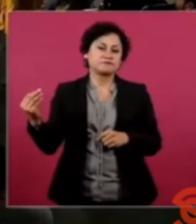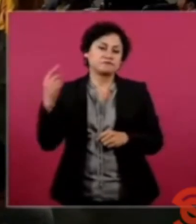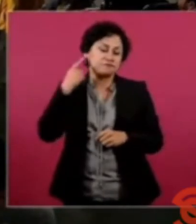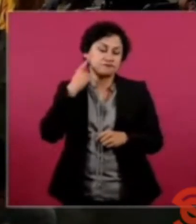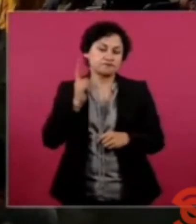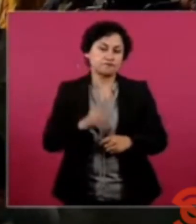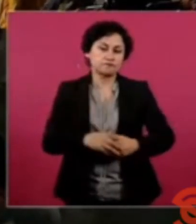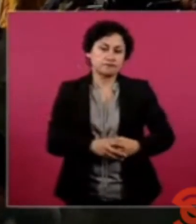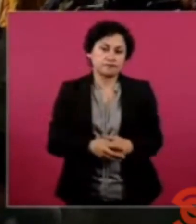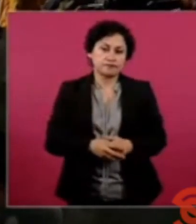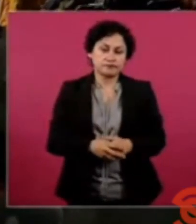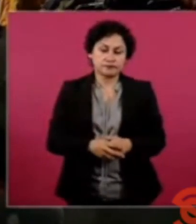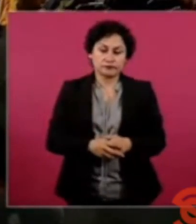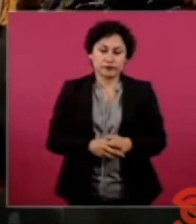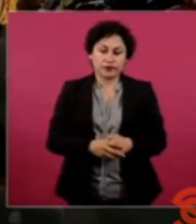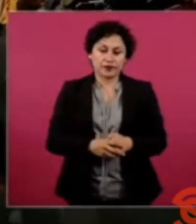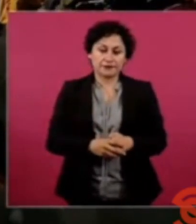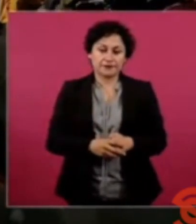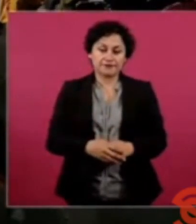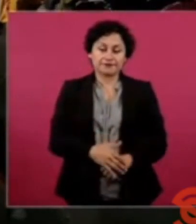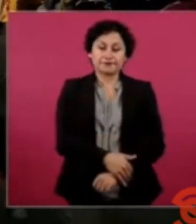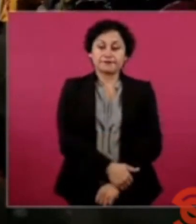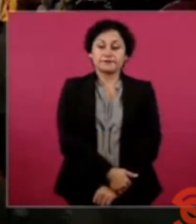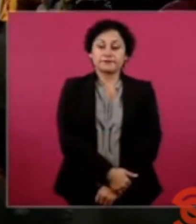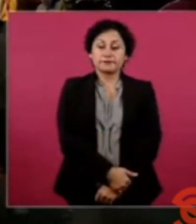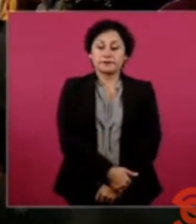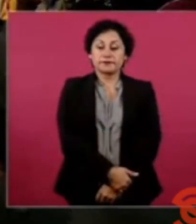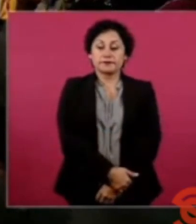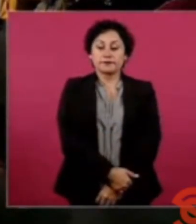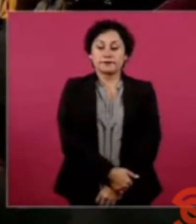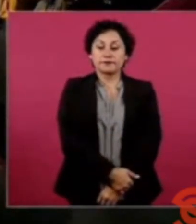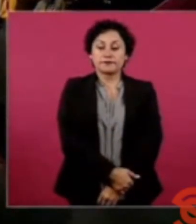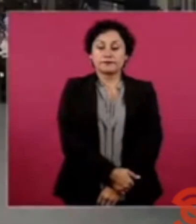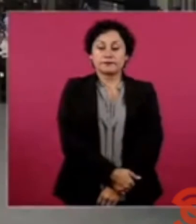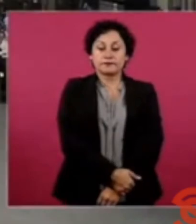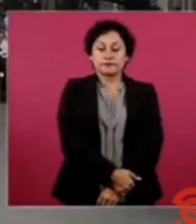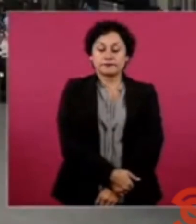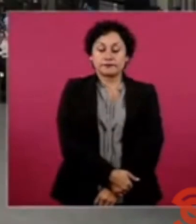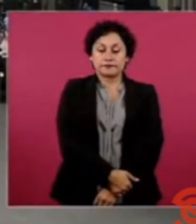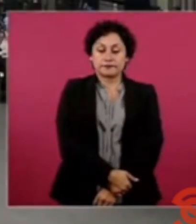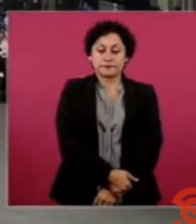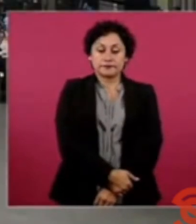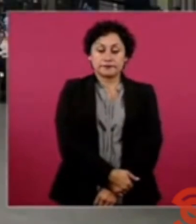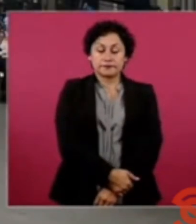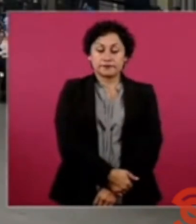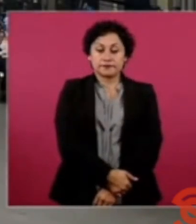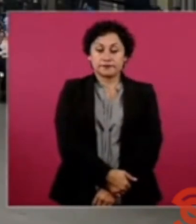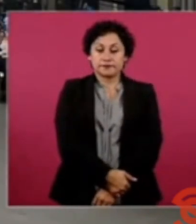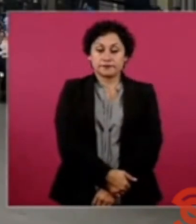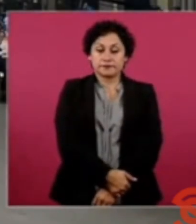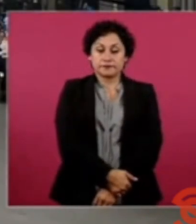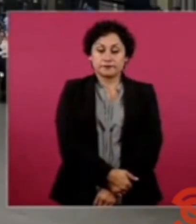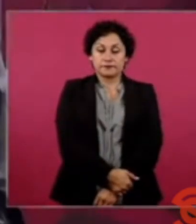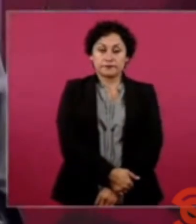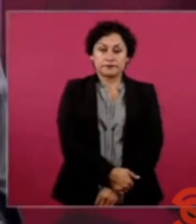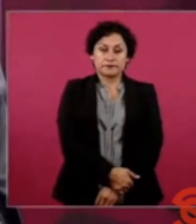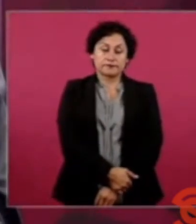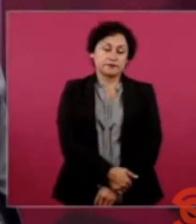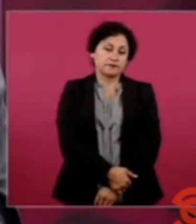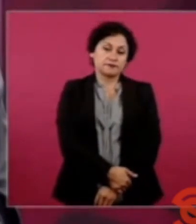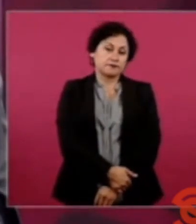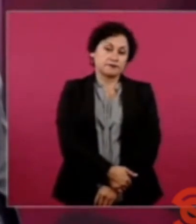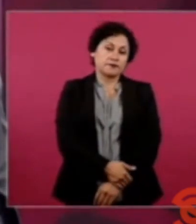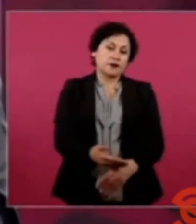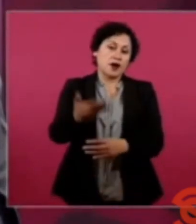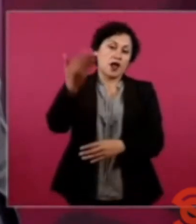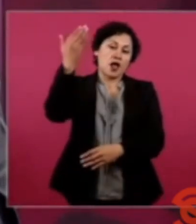el PRI haya renunciado a la candidatura presidencial cediéndosela a un perfil panista? Es que ya tiene tiempo que